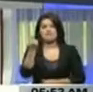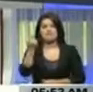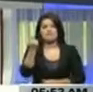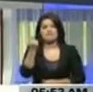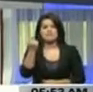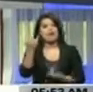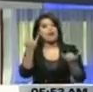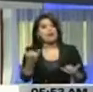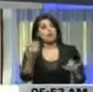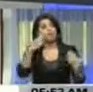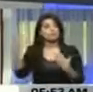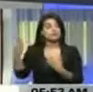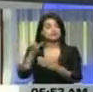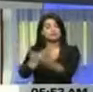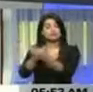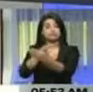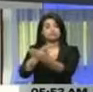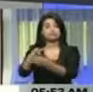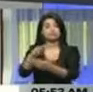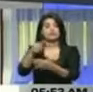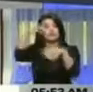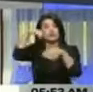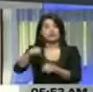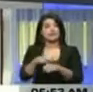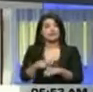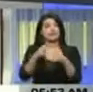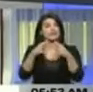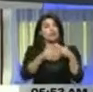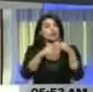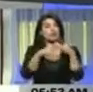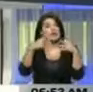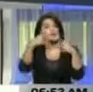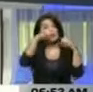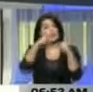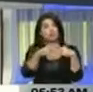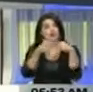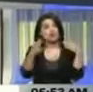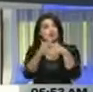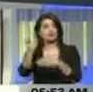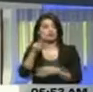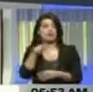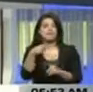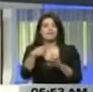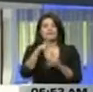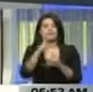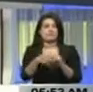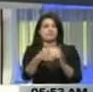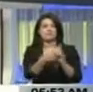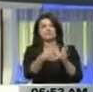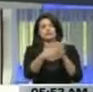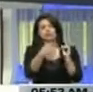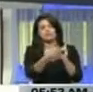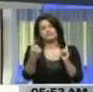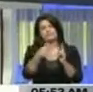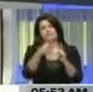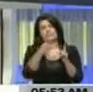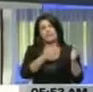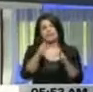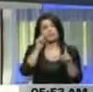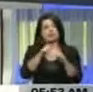ahora esto es un ataque del imperialismo estadounidense y obviamente todo lo que tiene que ver con la línea trazada